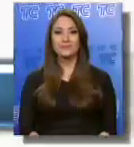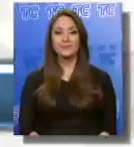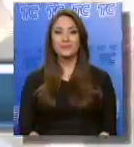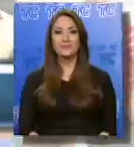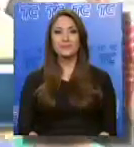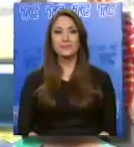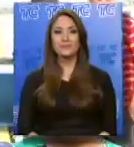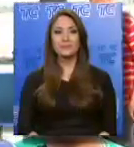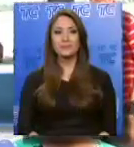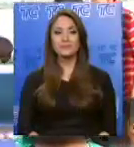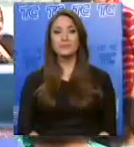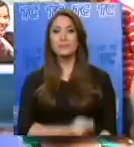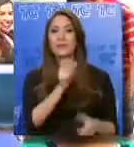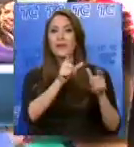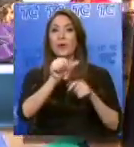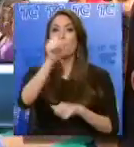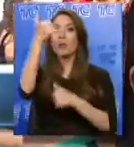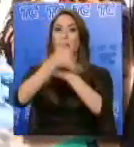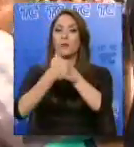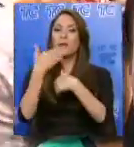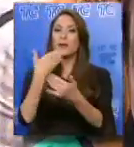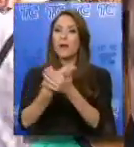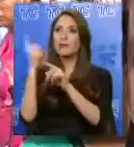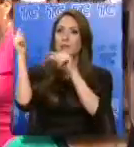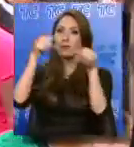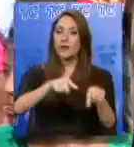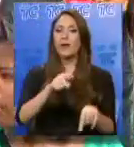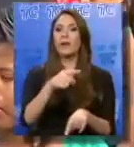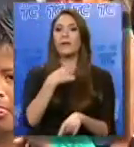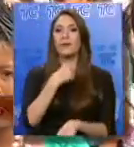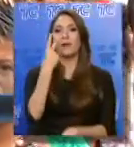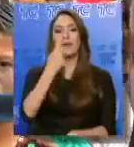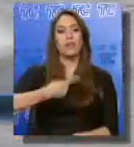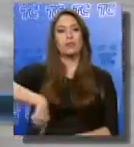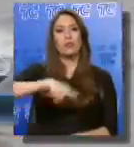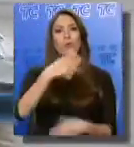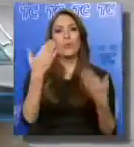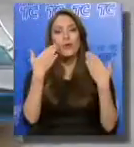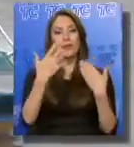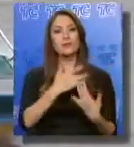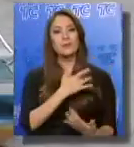Me agrada que traigan personas del extranjero para que le den un buen show a lo que es el pueblo guayaquileño.